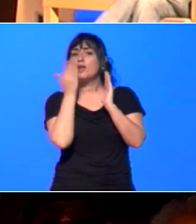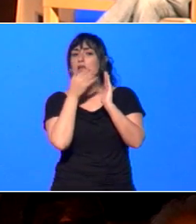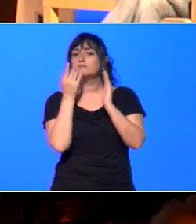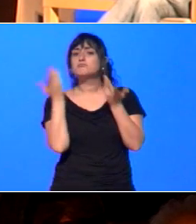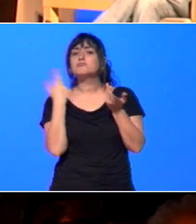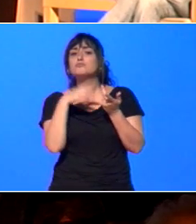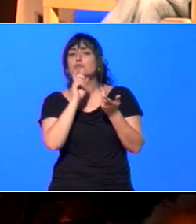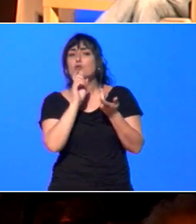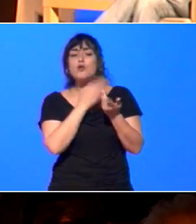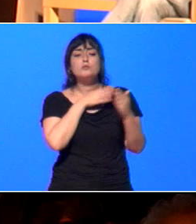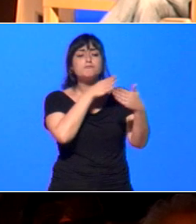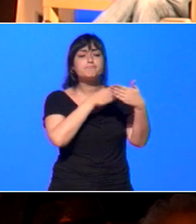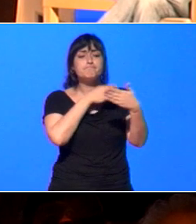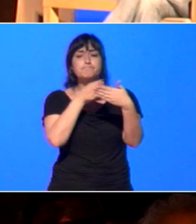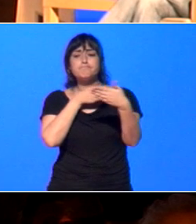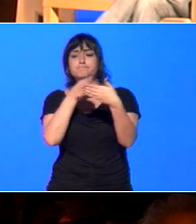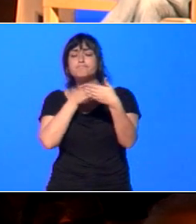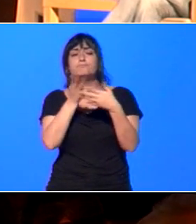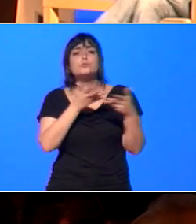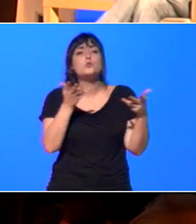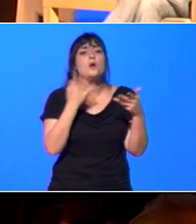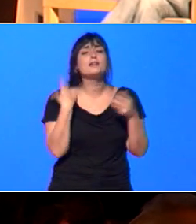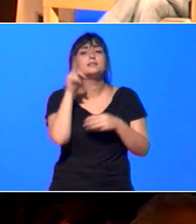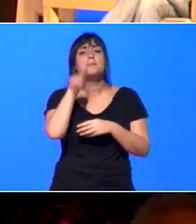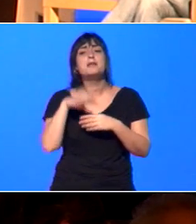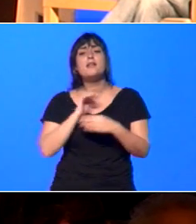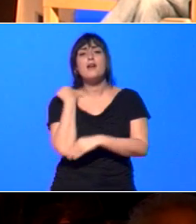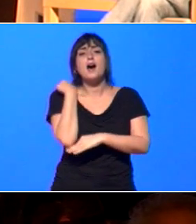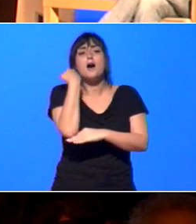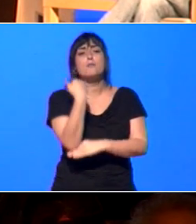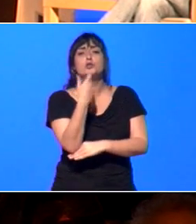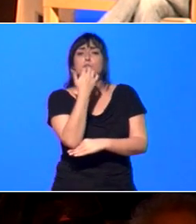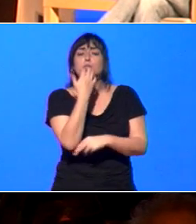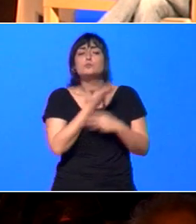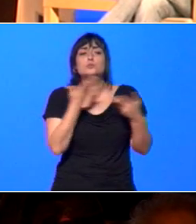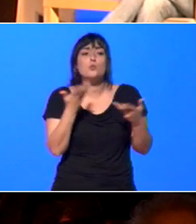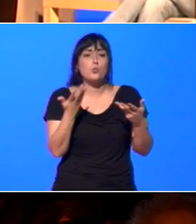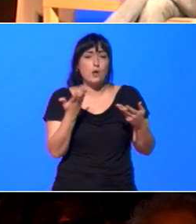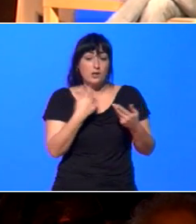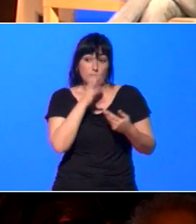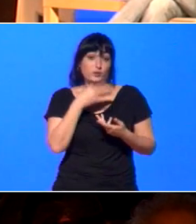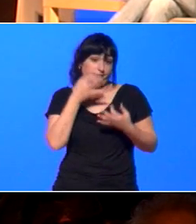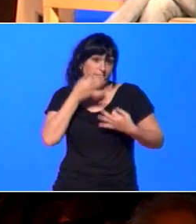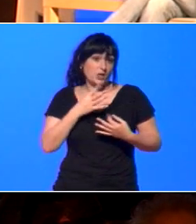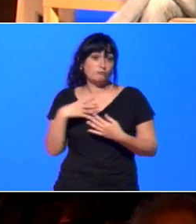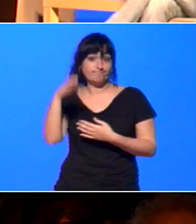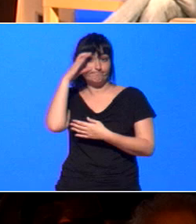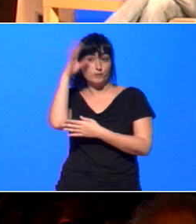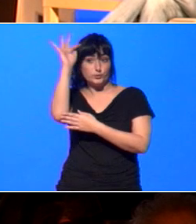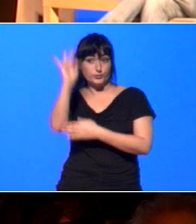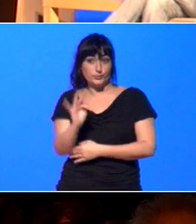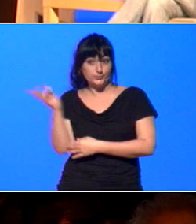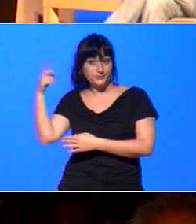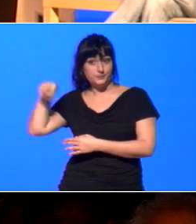se han encontrado, con qué ayudas y apoyos se han encontrado, porque seguramente de escuchar a ellos sabremos